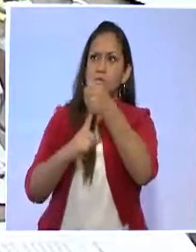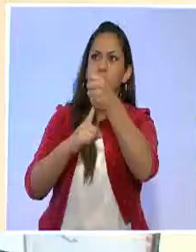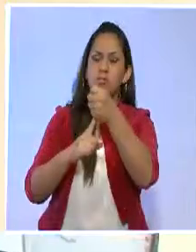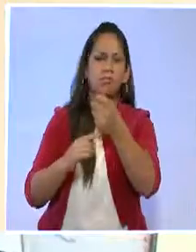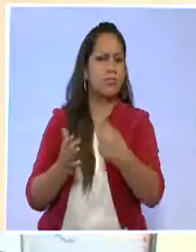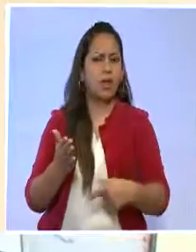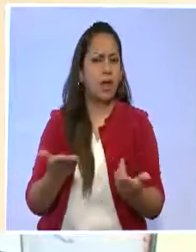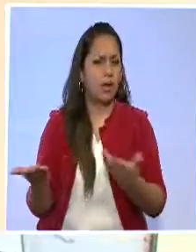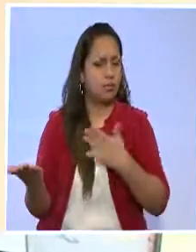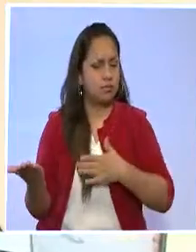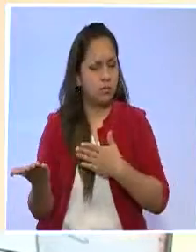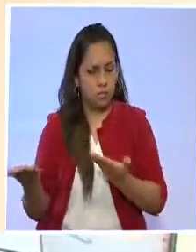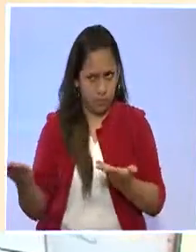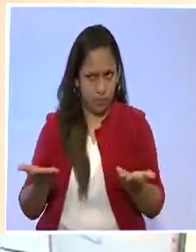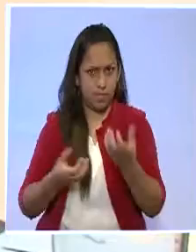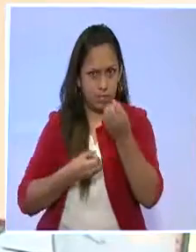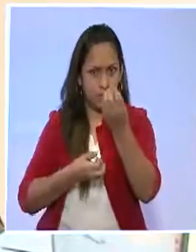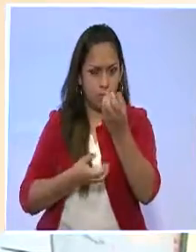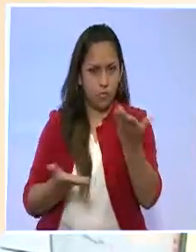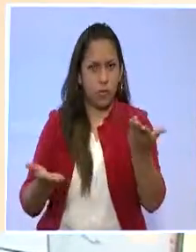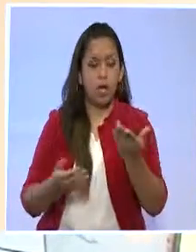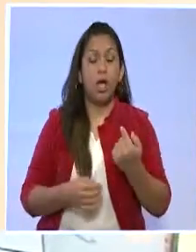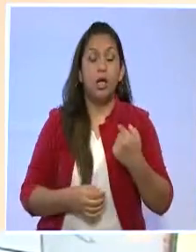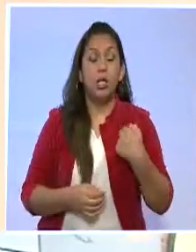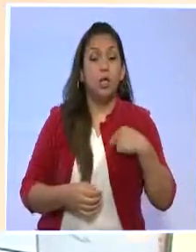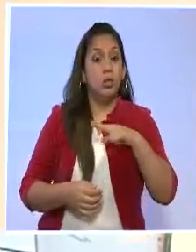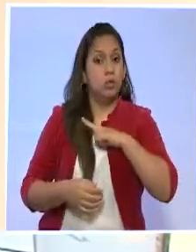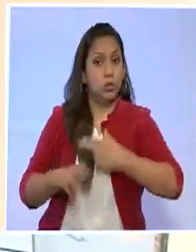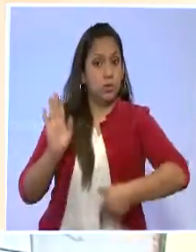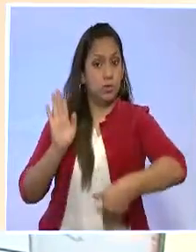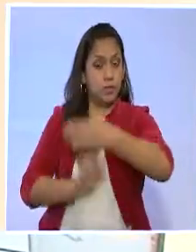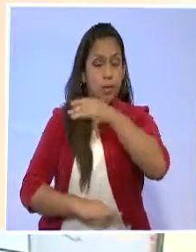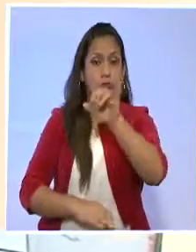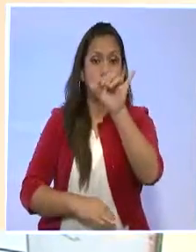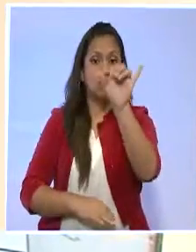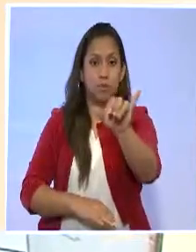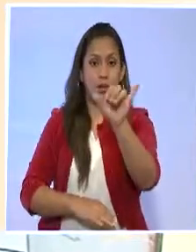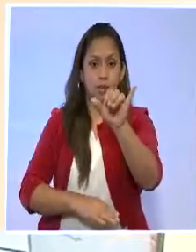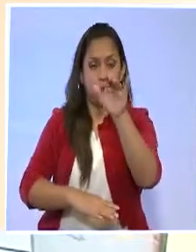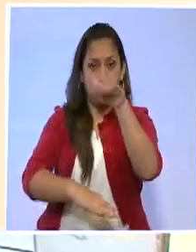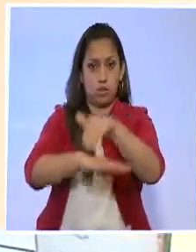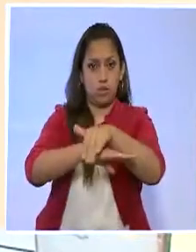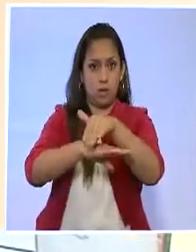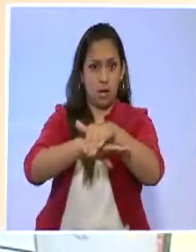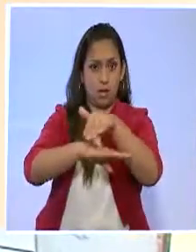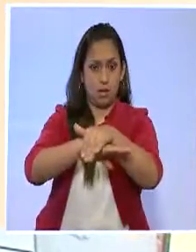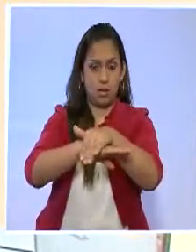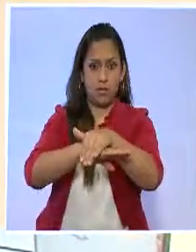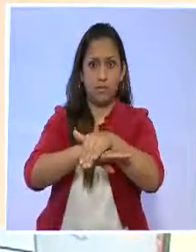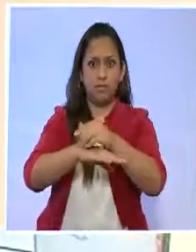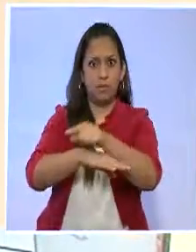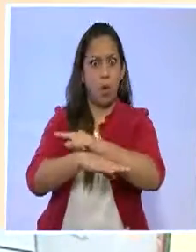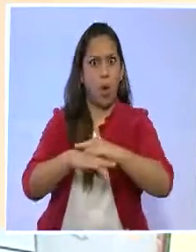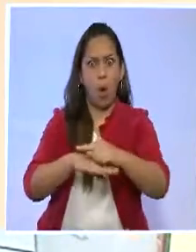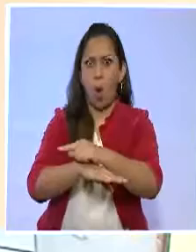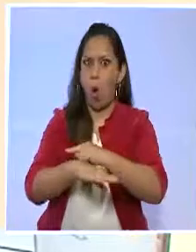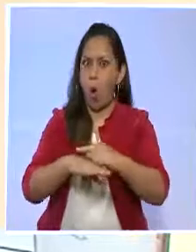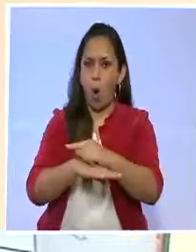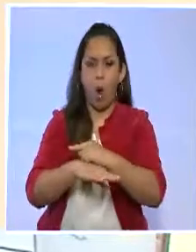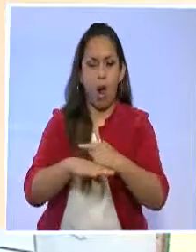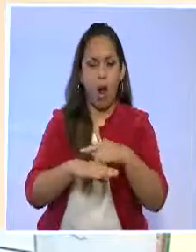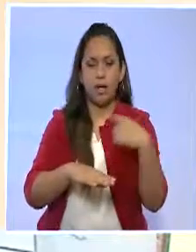bueno llegamos salimos de aquí el sábado en la tarde anteriormente son varias horas de viaje